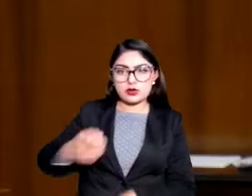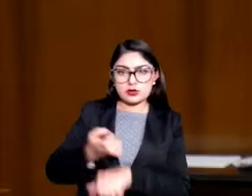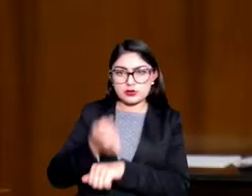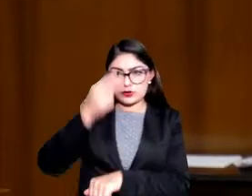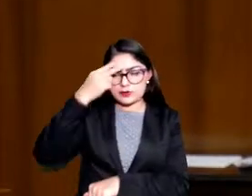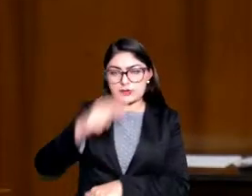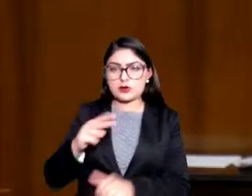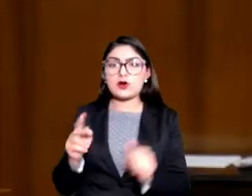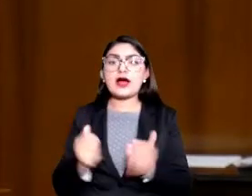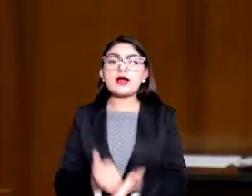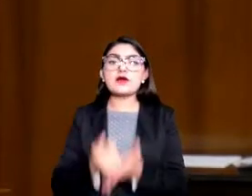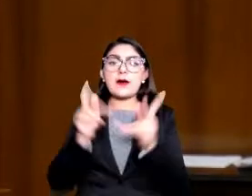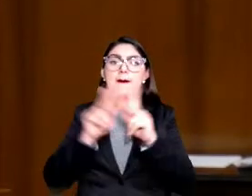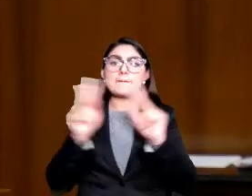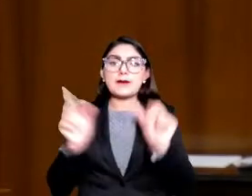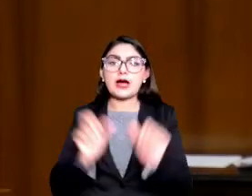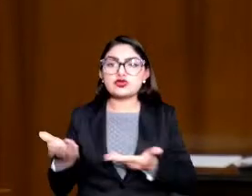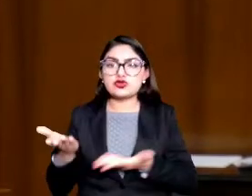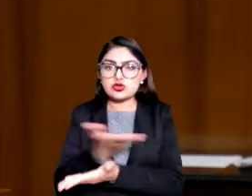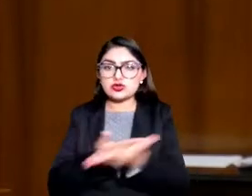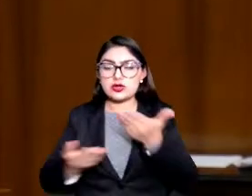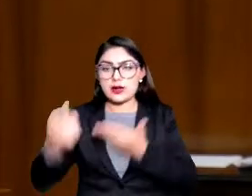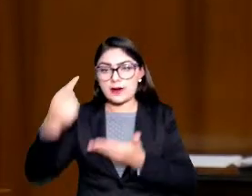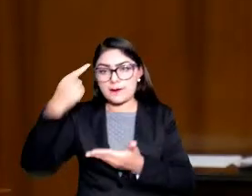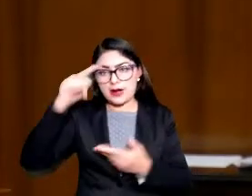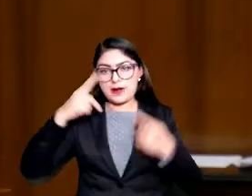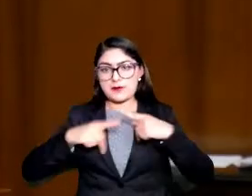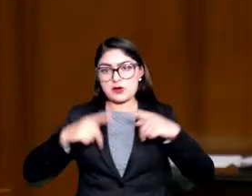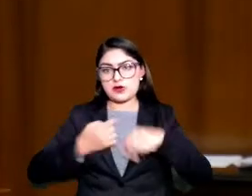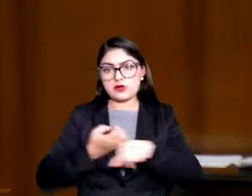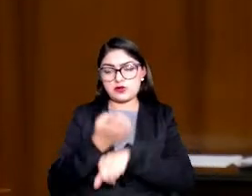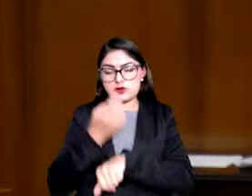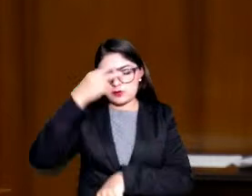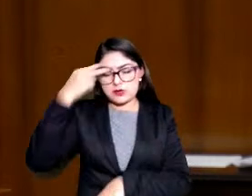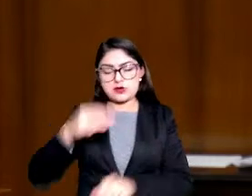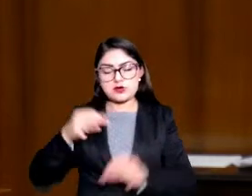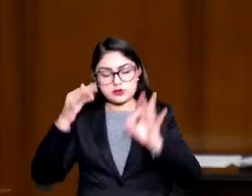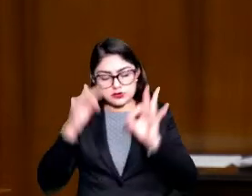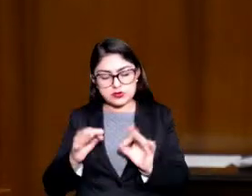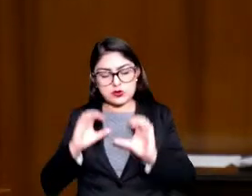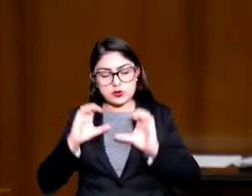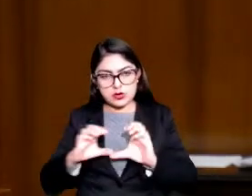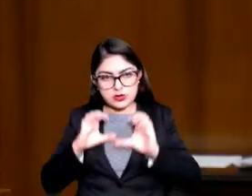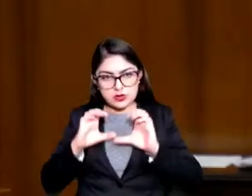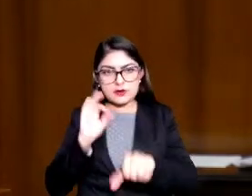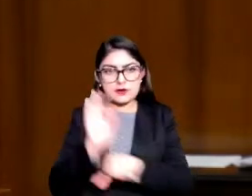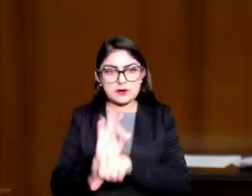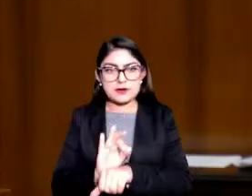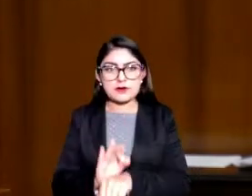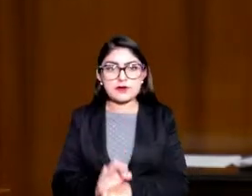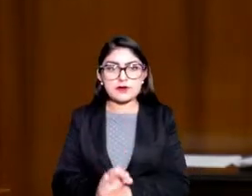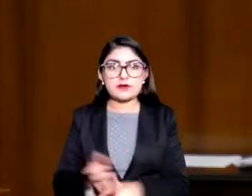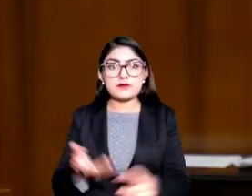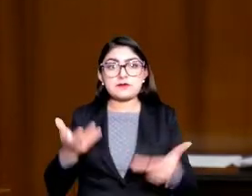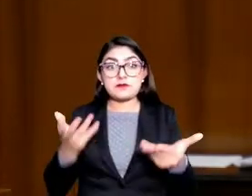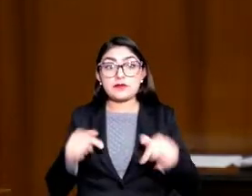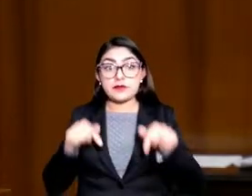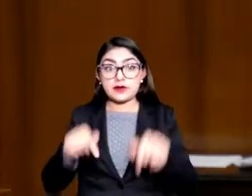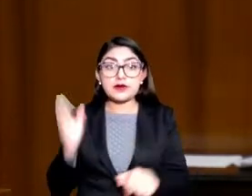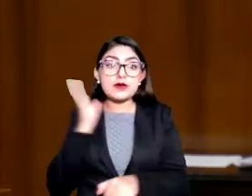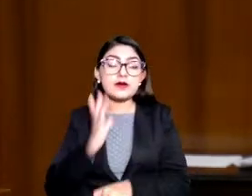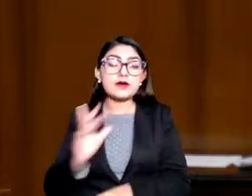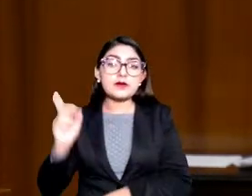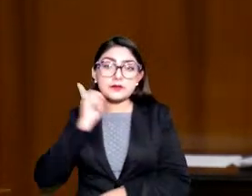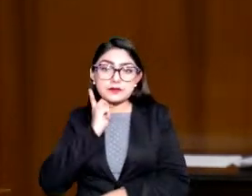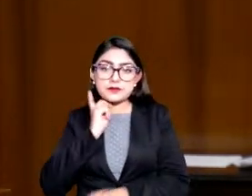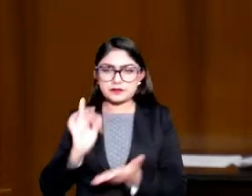y los mexiquenses. Y agradezco la situación que esta legislatura ha tenido para